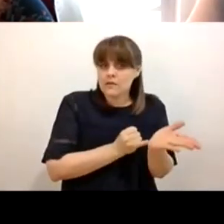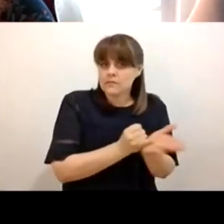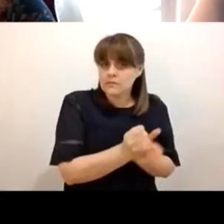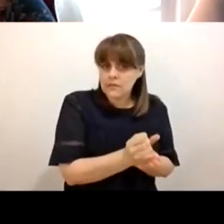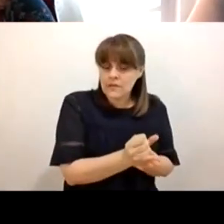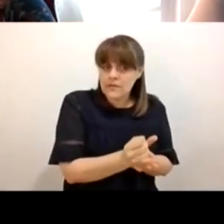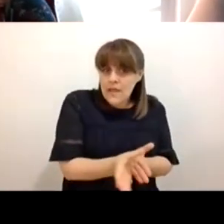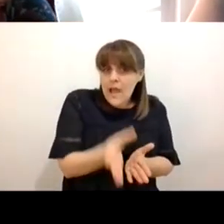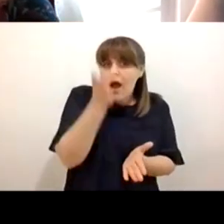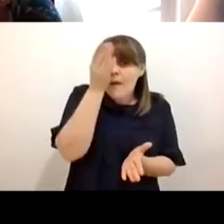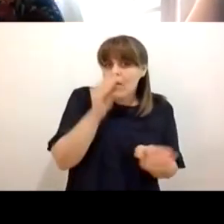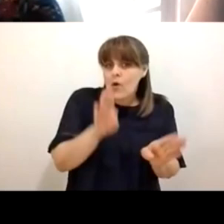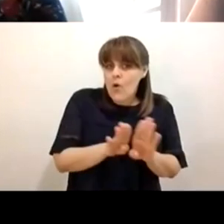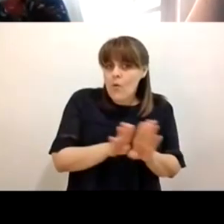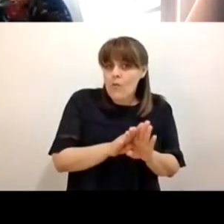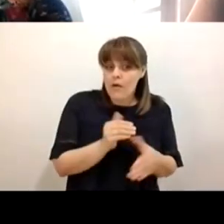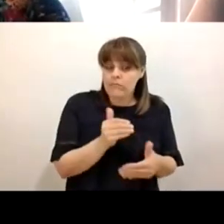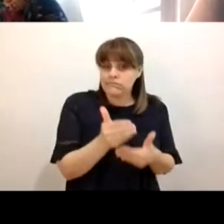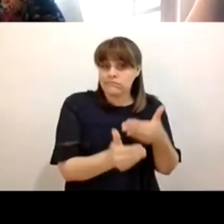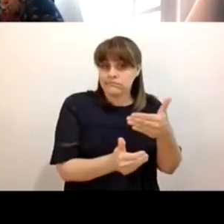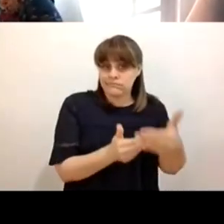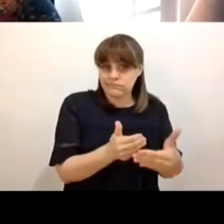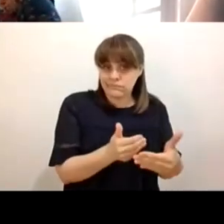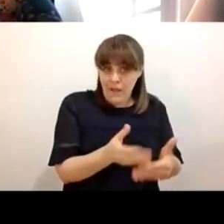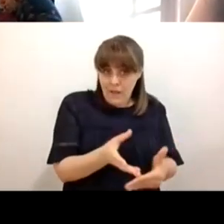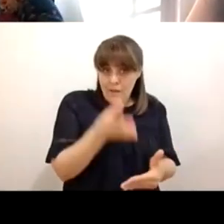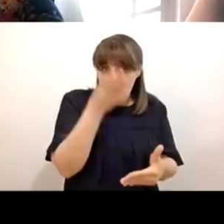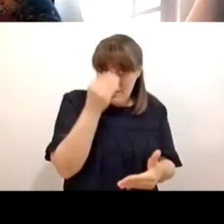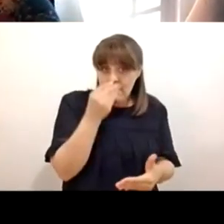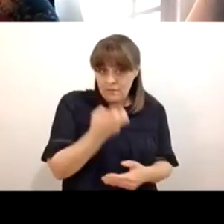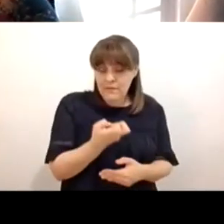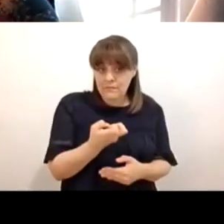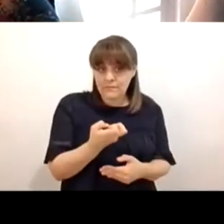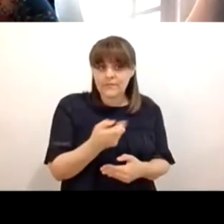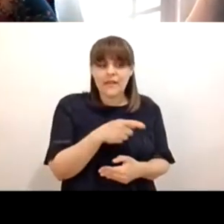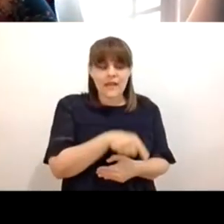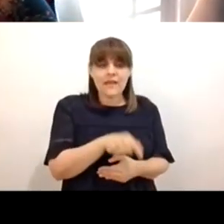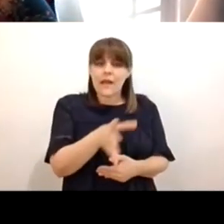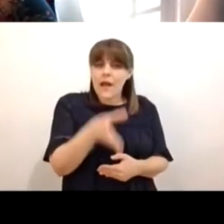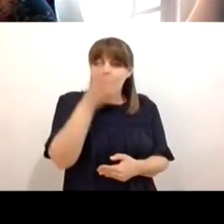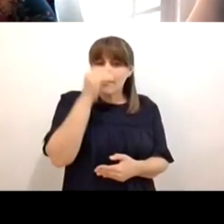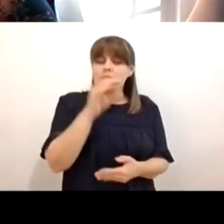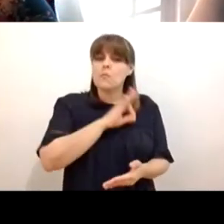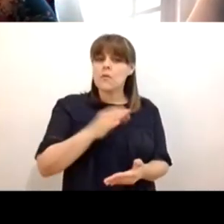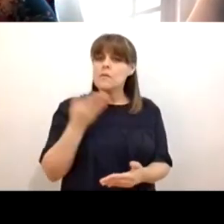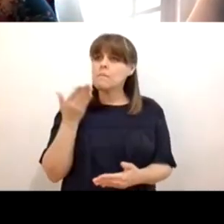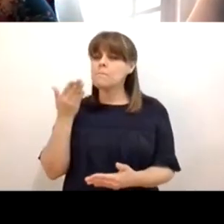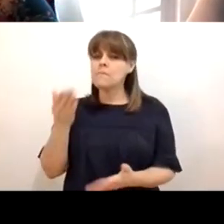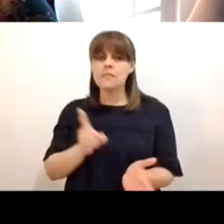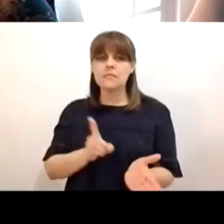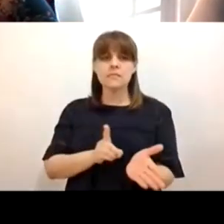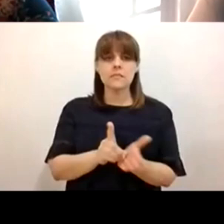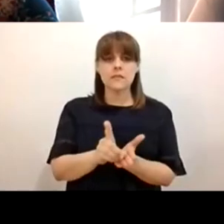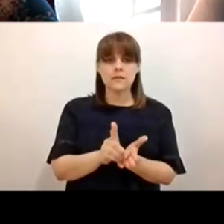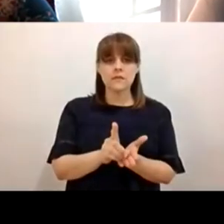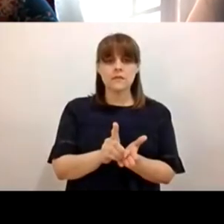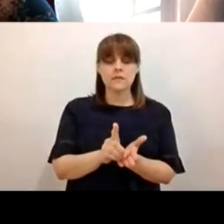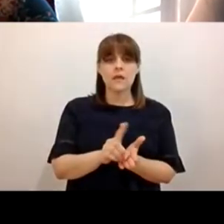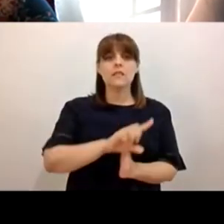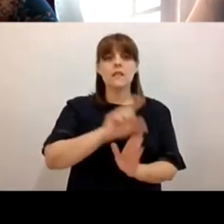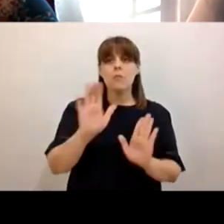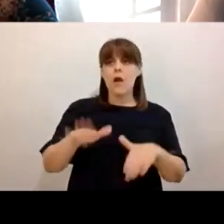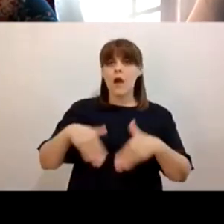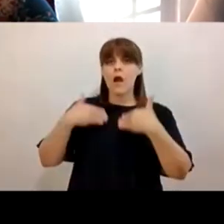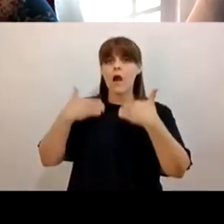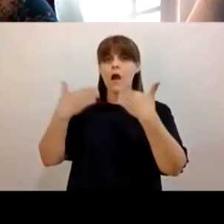decisiones también es un proceso que aprenda que puede ejercer sus derechos esta hija también va y se topa con el mundo de